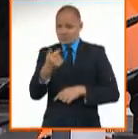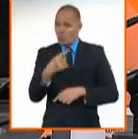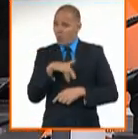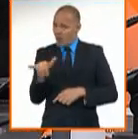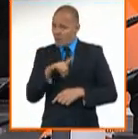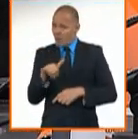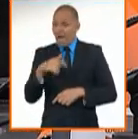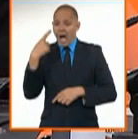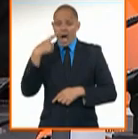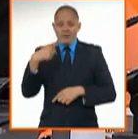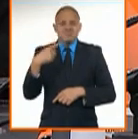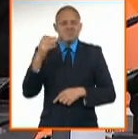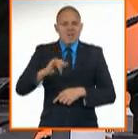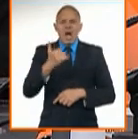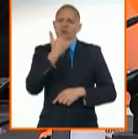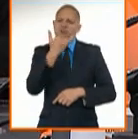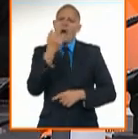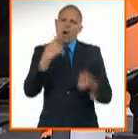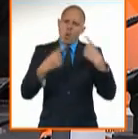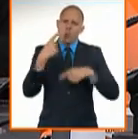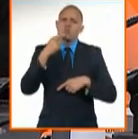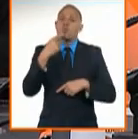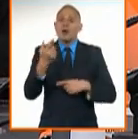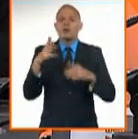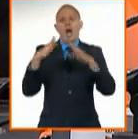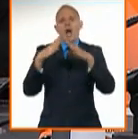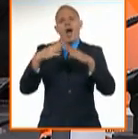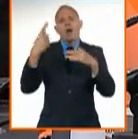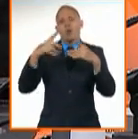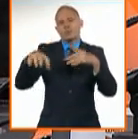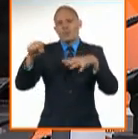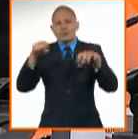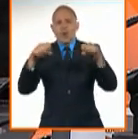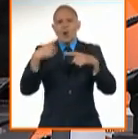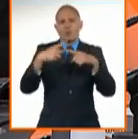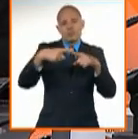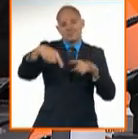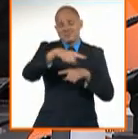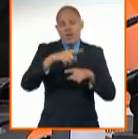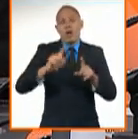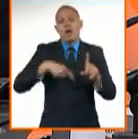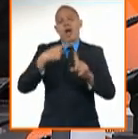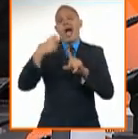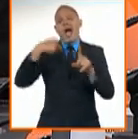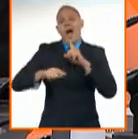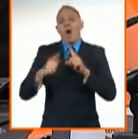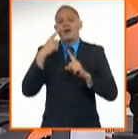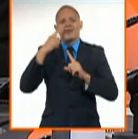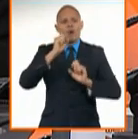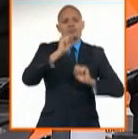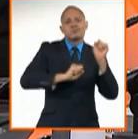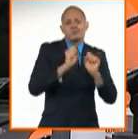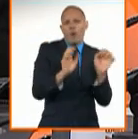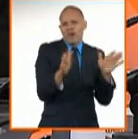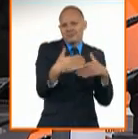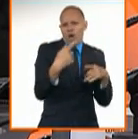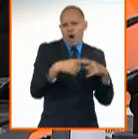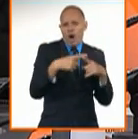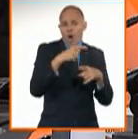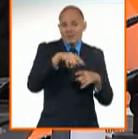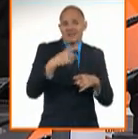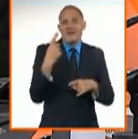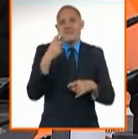hay afectaciones también de mantenimiento y reparaciones de esas de esos grupos electrógenos y hay falta de diesel